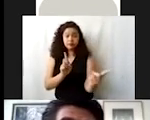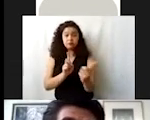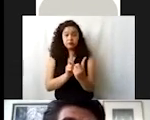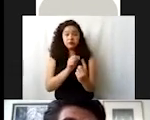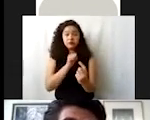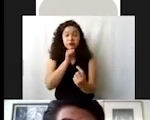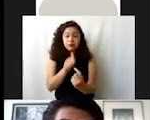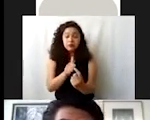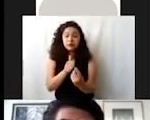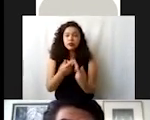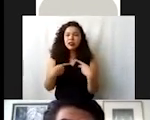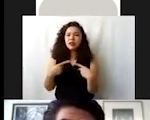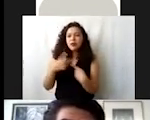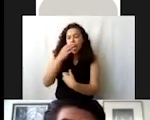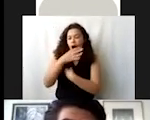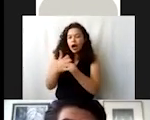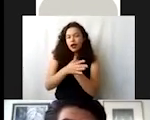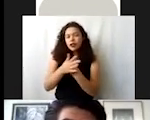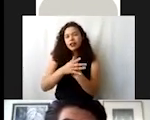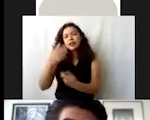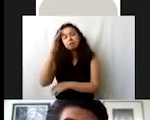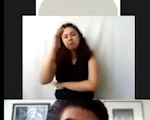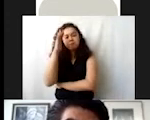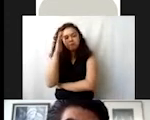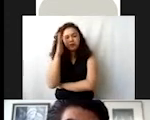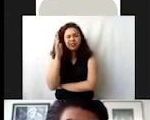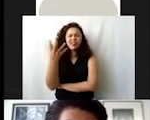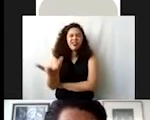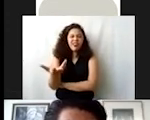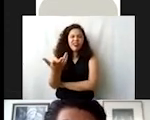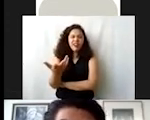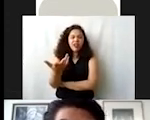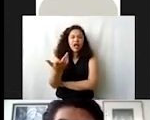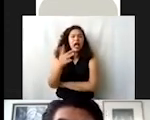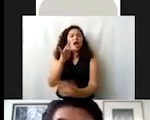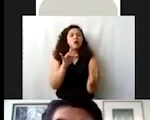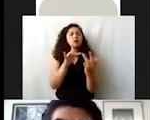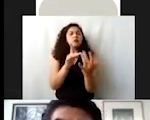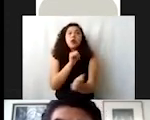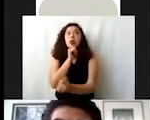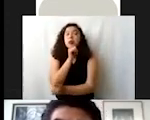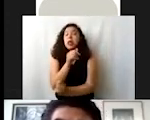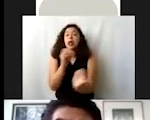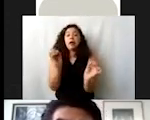notificador consideró que no estaba localizado, ¿sí?